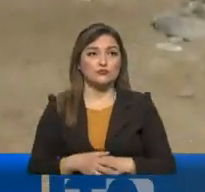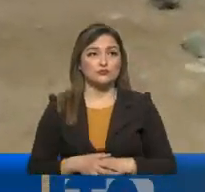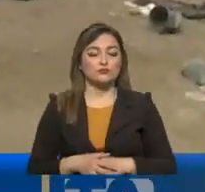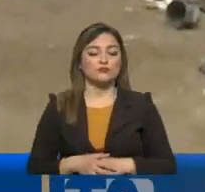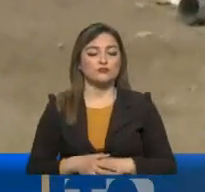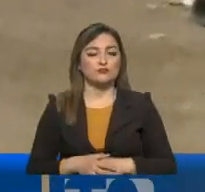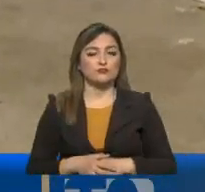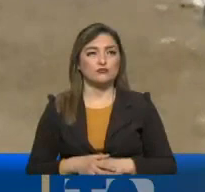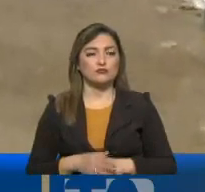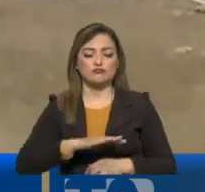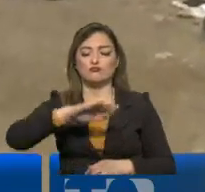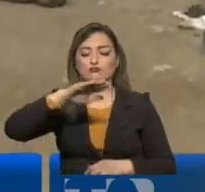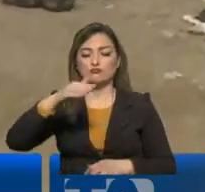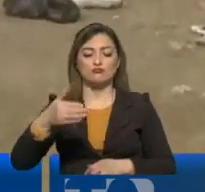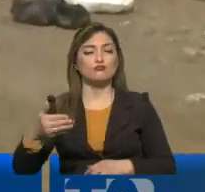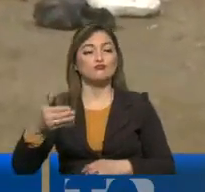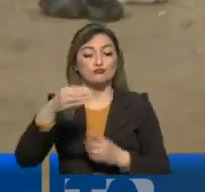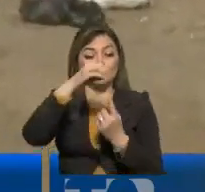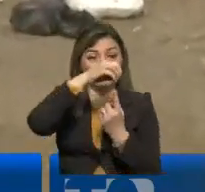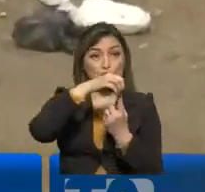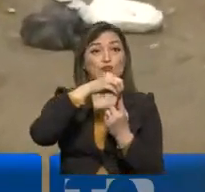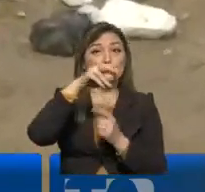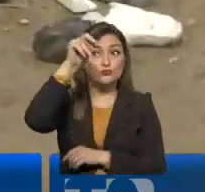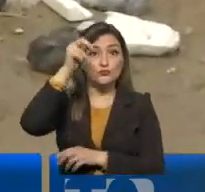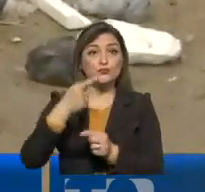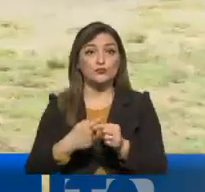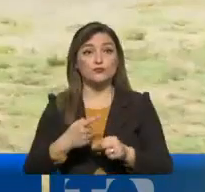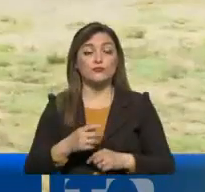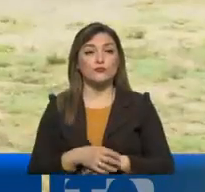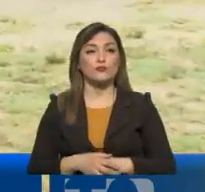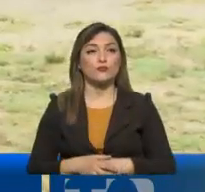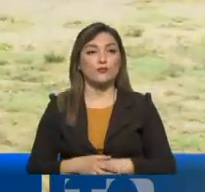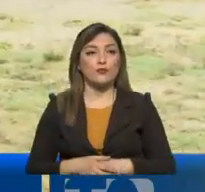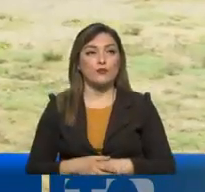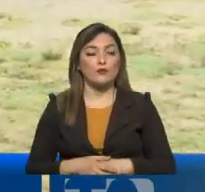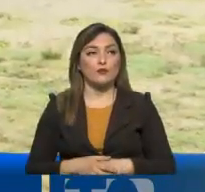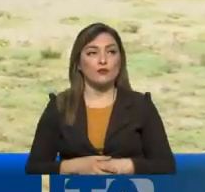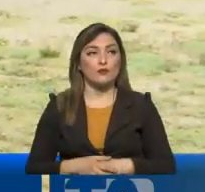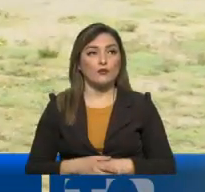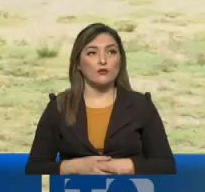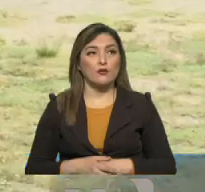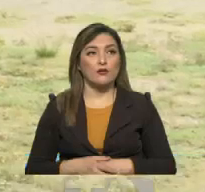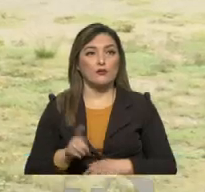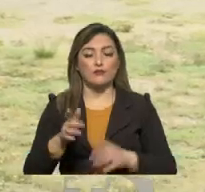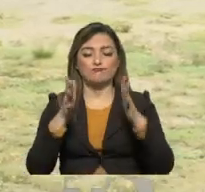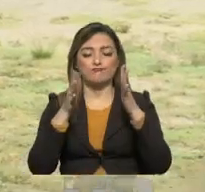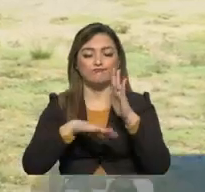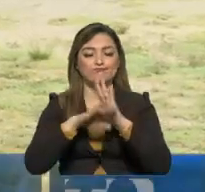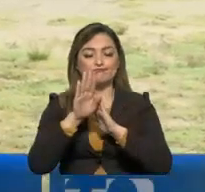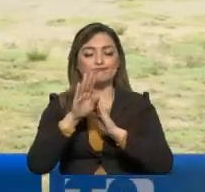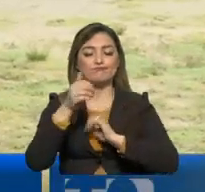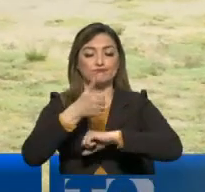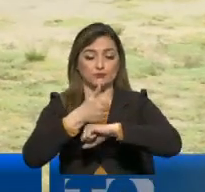del Cerro Catequilla, ubicado en San Antonio de Pichincha, al norte de Quito. Mira, de veras merece mucha más atención de las autoridades.